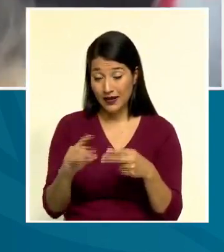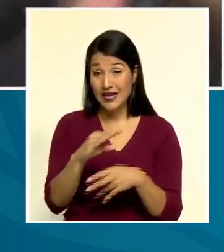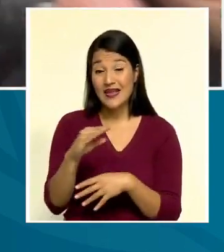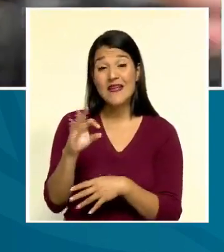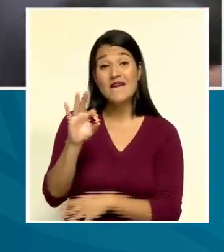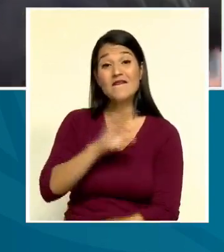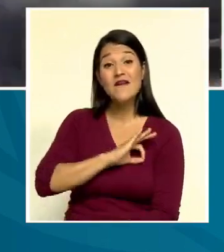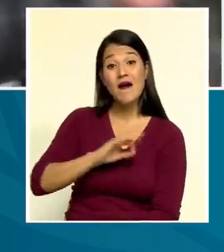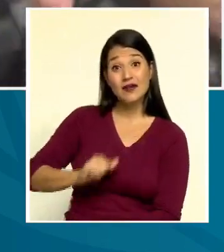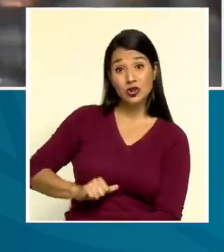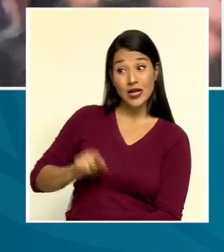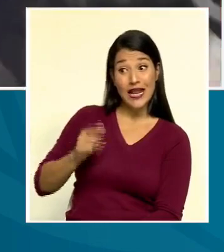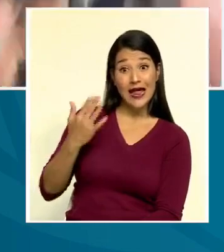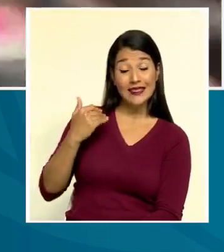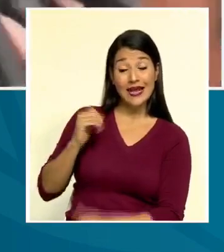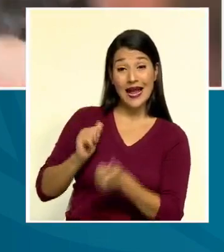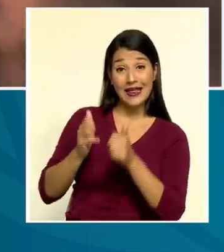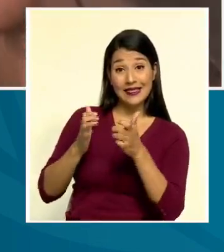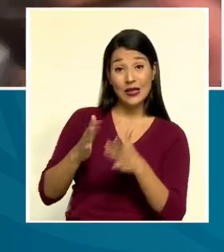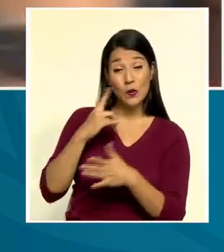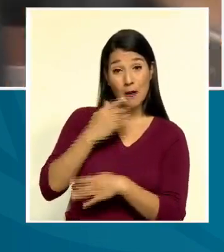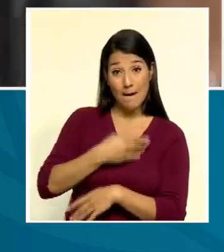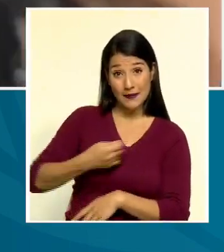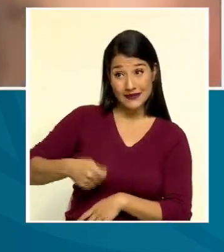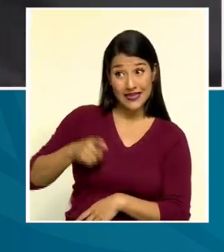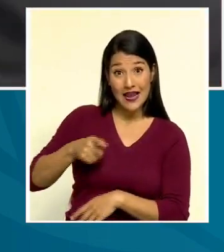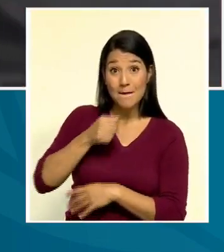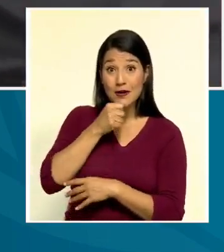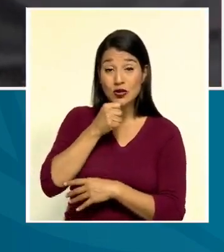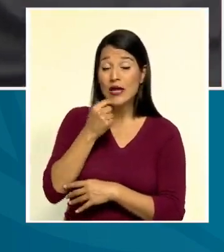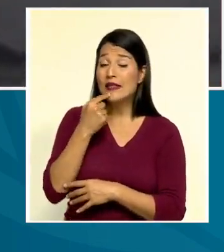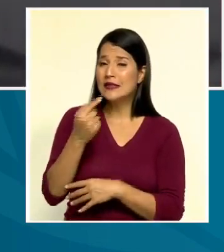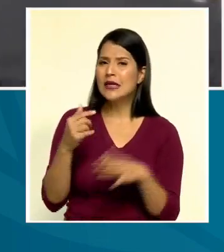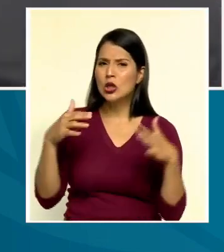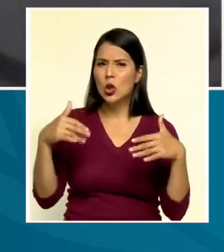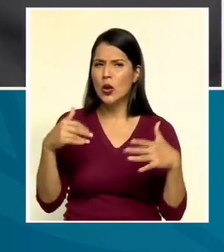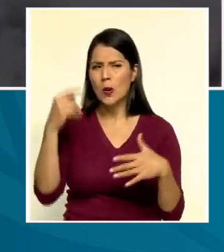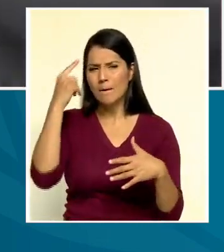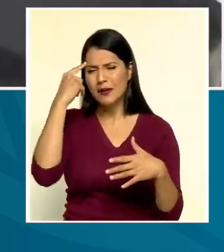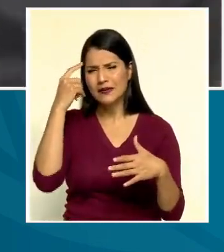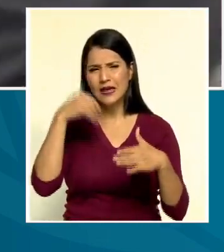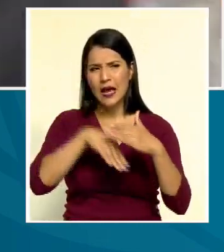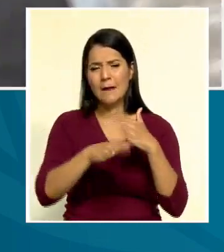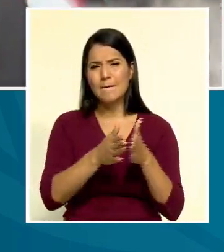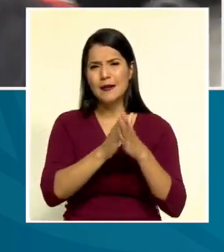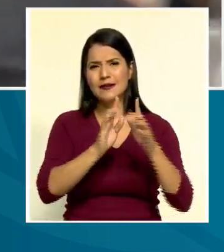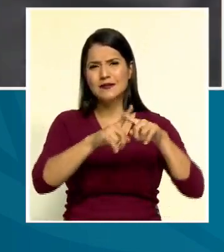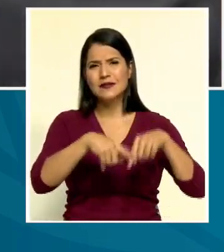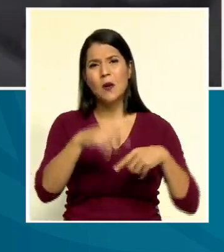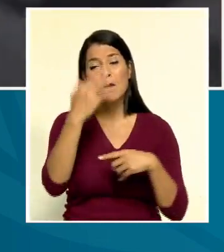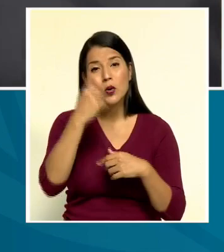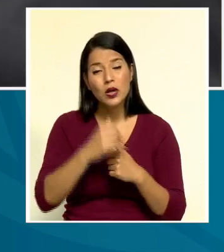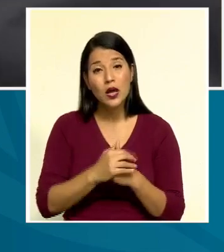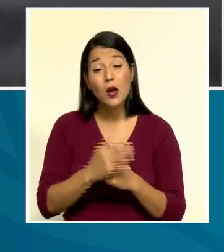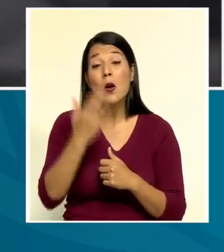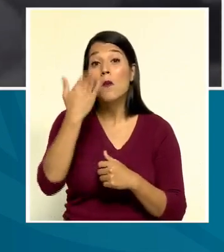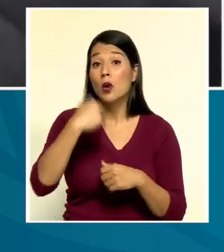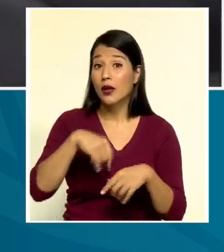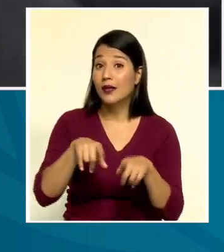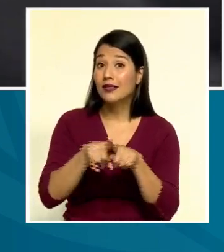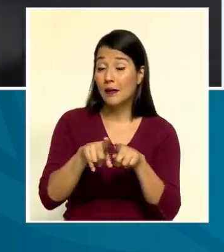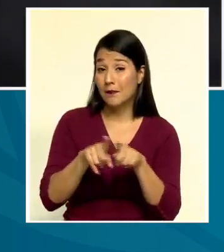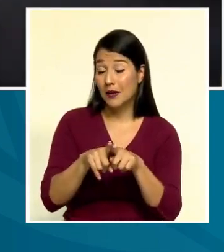ex candidato presidencial y periodista, asegura que todavía ellos no piensan en un veto, porque tienen voces que también dicen que